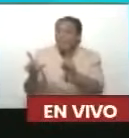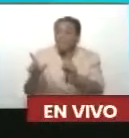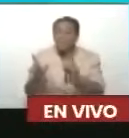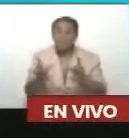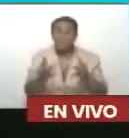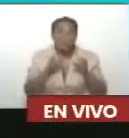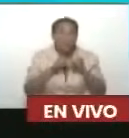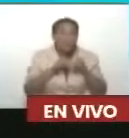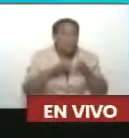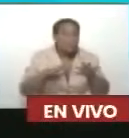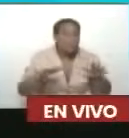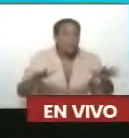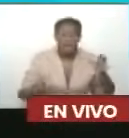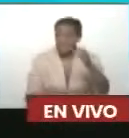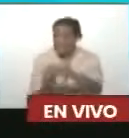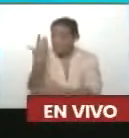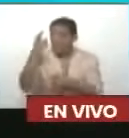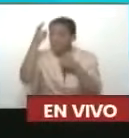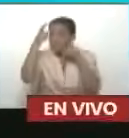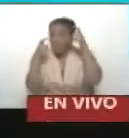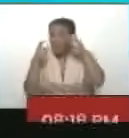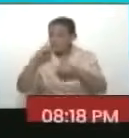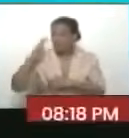Es el partido fundado por Chávez.